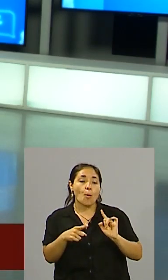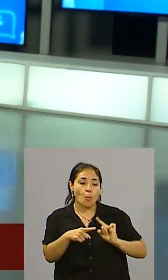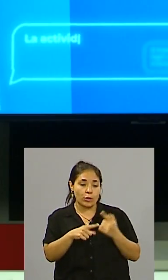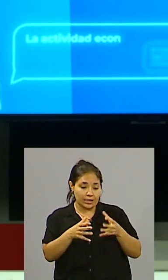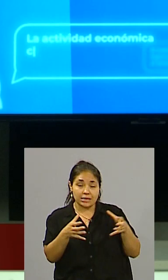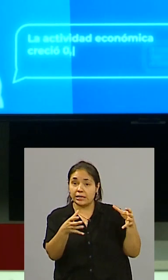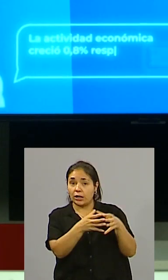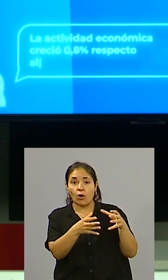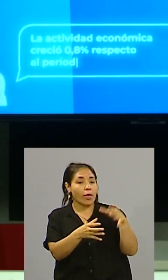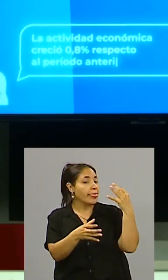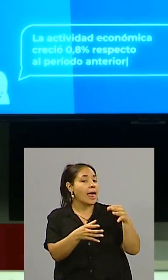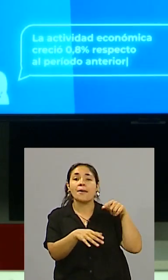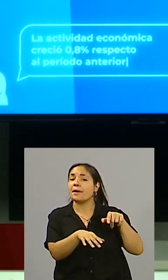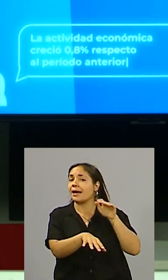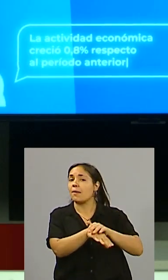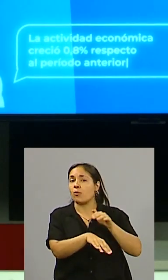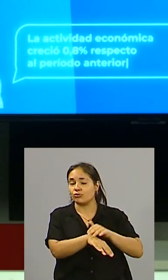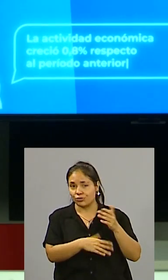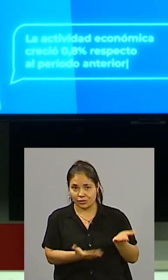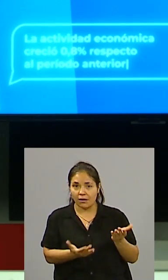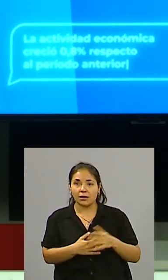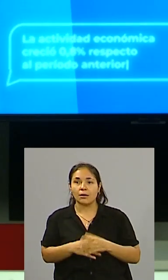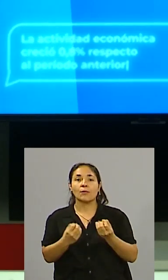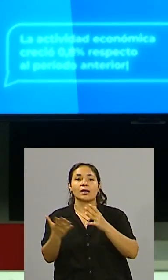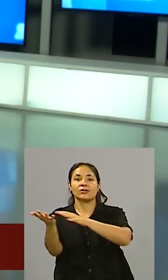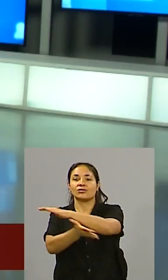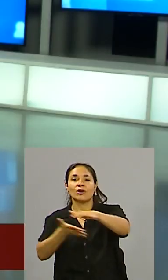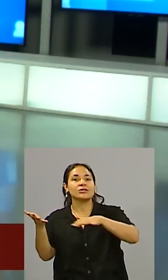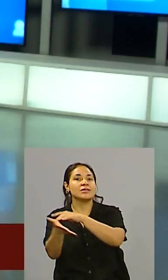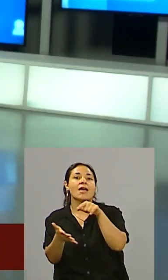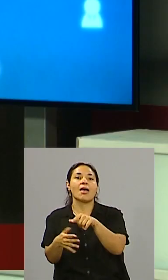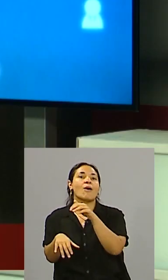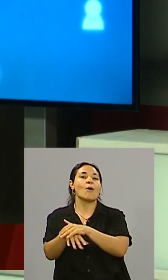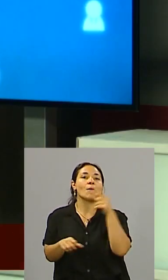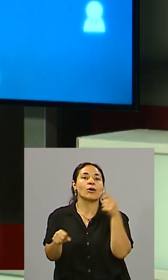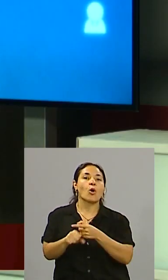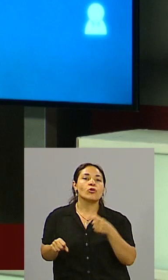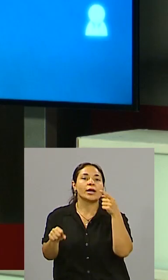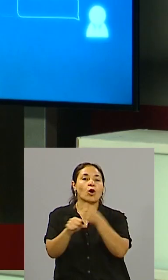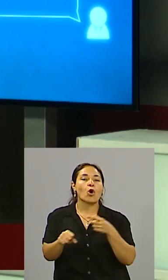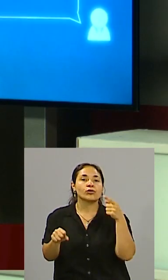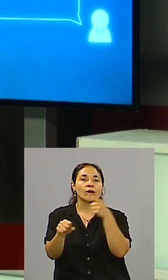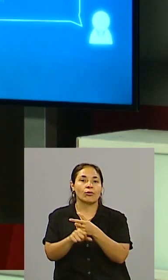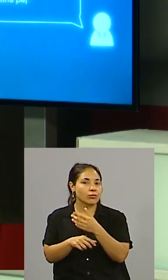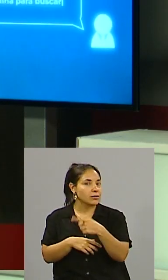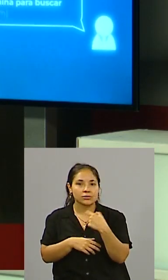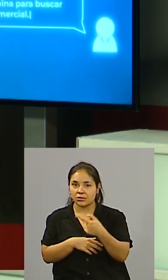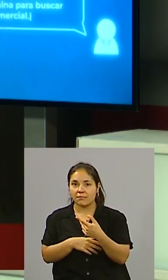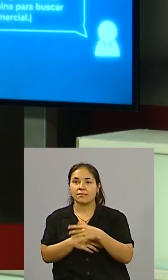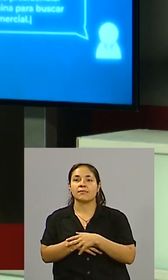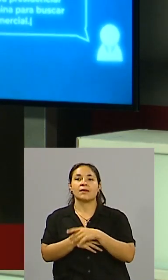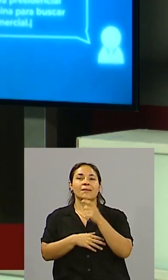sea responsable también, ¿no? Porque sí. si no, la ciudadanía es rehén. Termina moviéndose a partir de